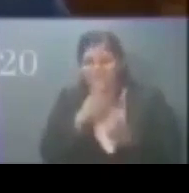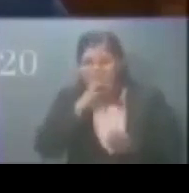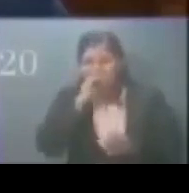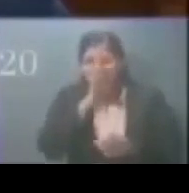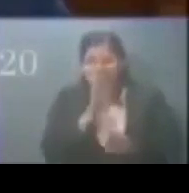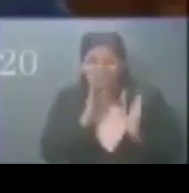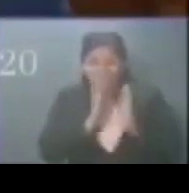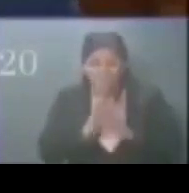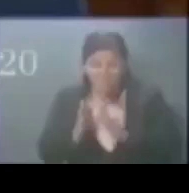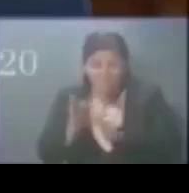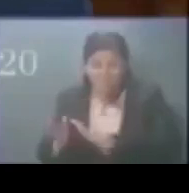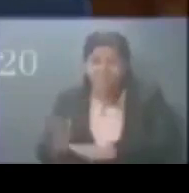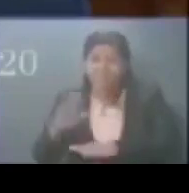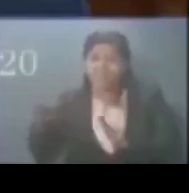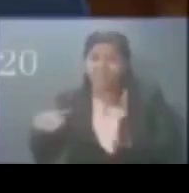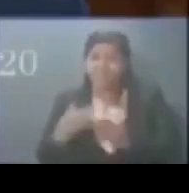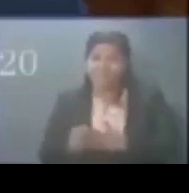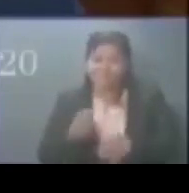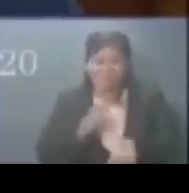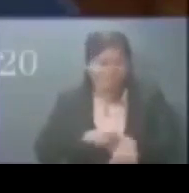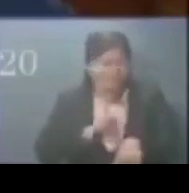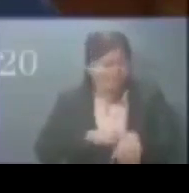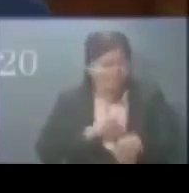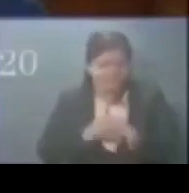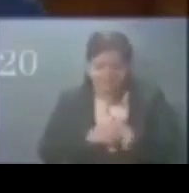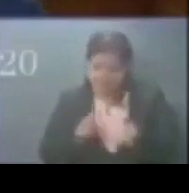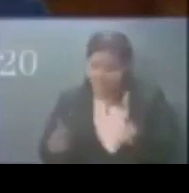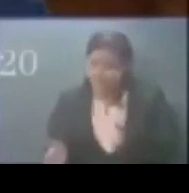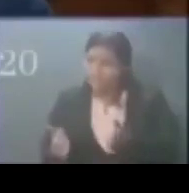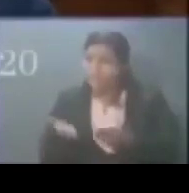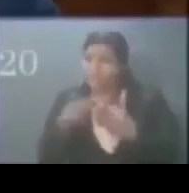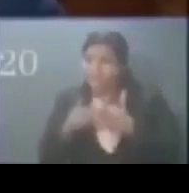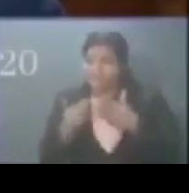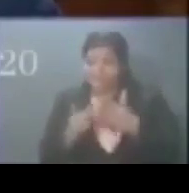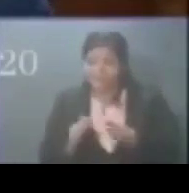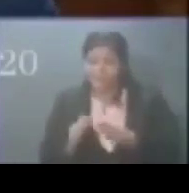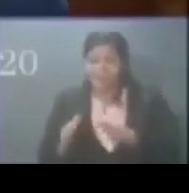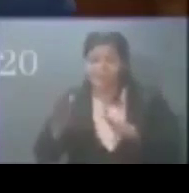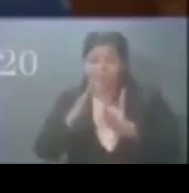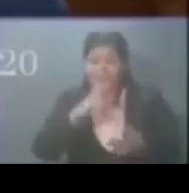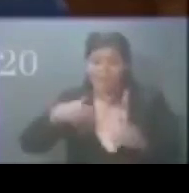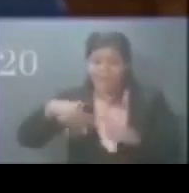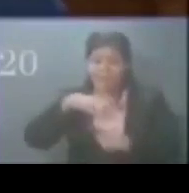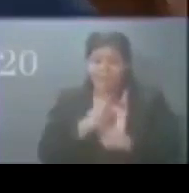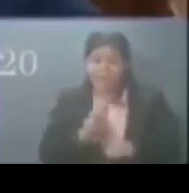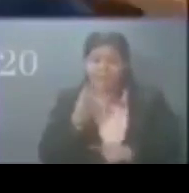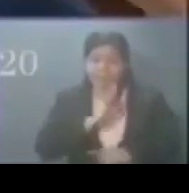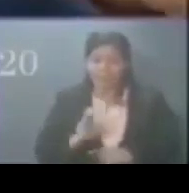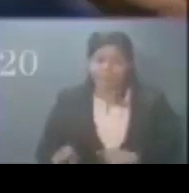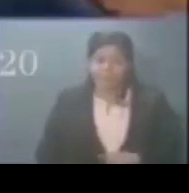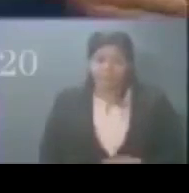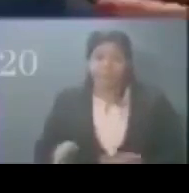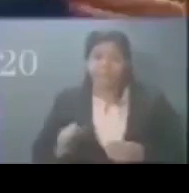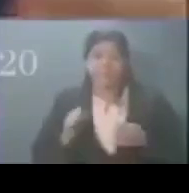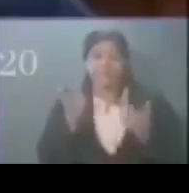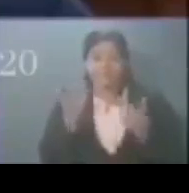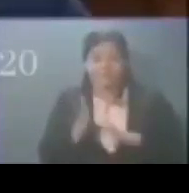esta planificación a largo plazo para darle las condiciones a los salvadoreños que han